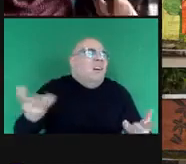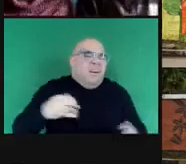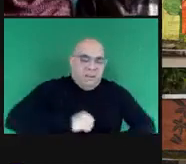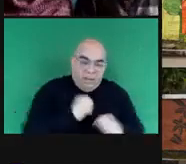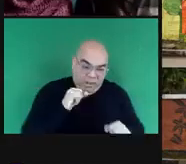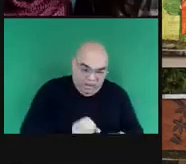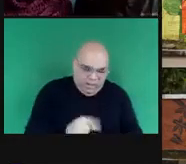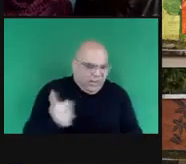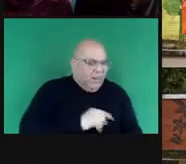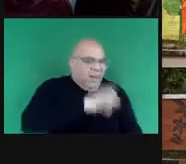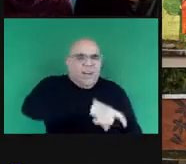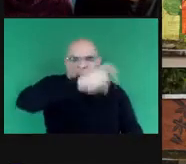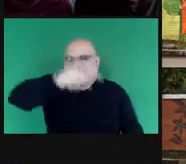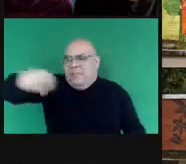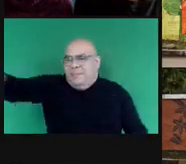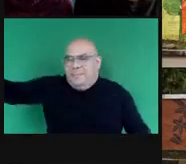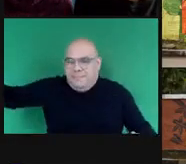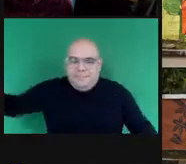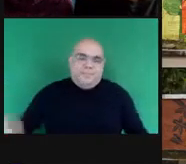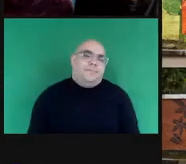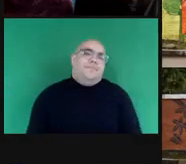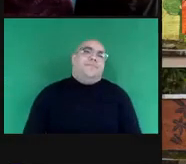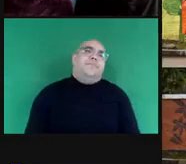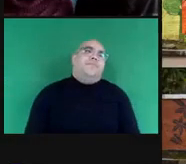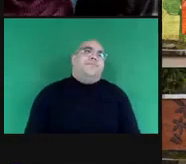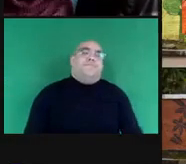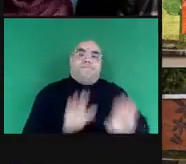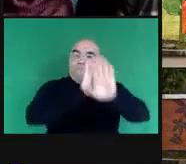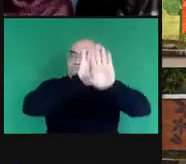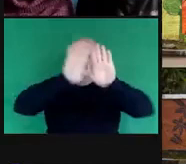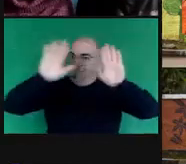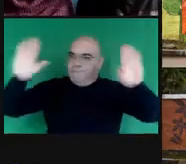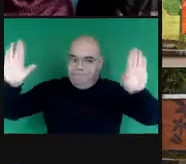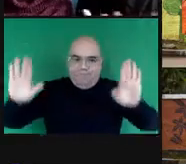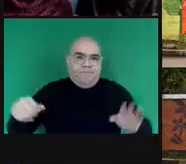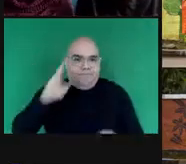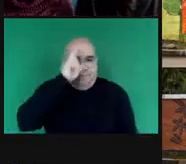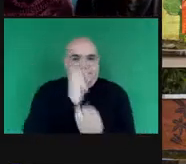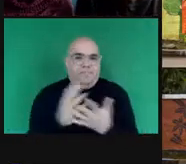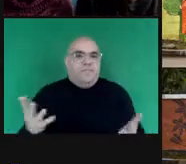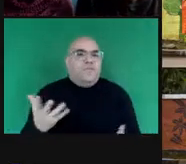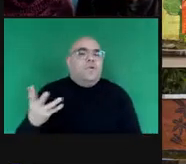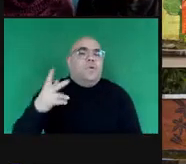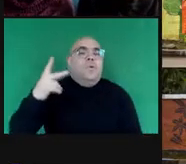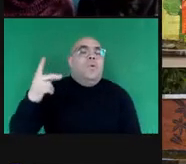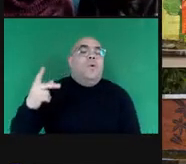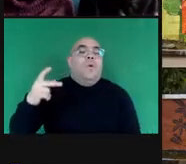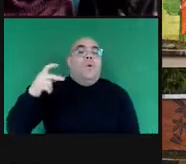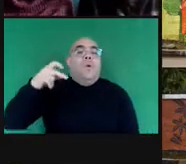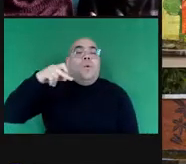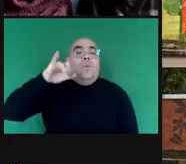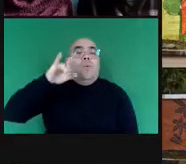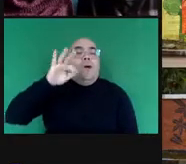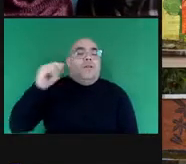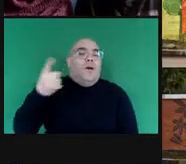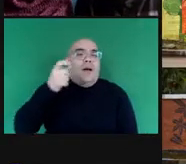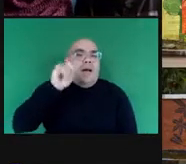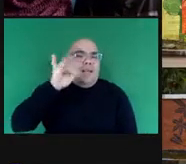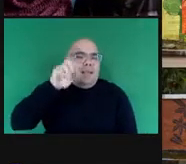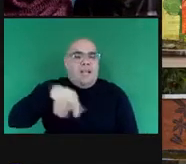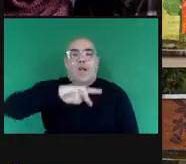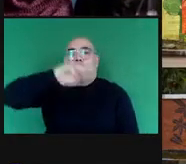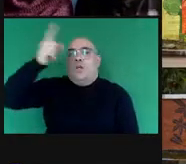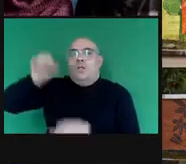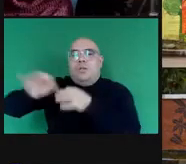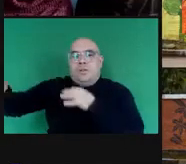el mural de la diversidad de Puerto Gaitán, también está el de Manaure Cesar, o